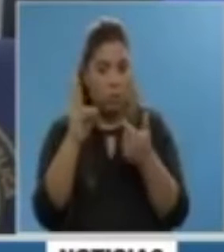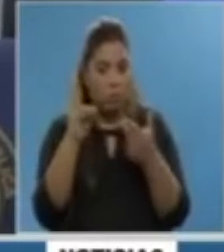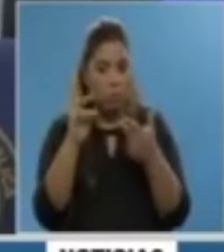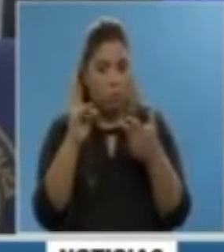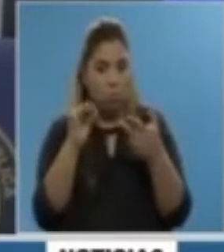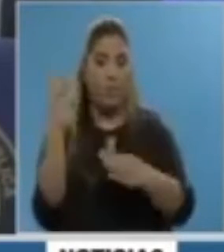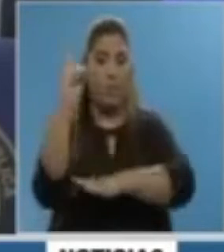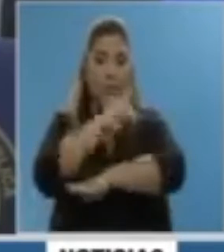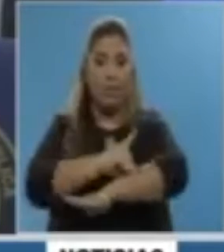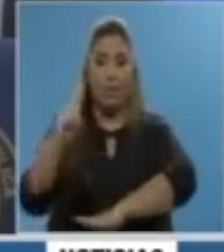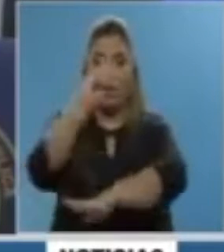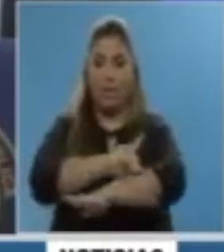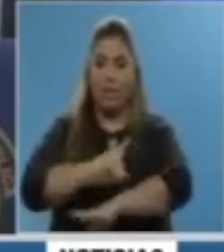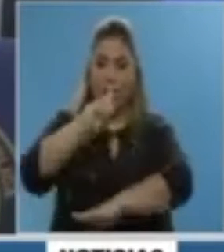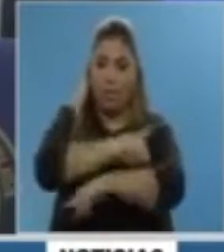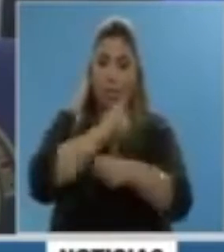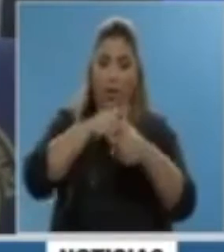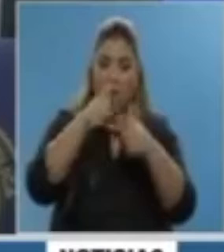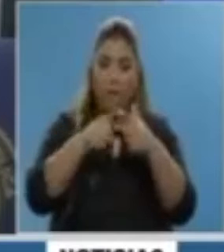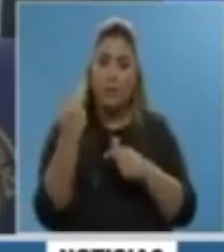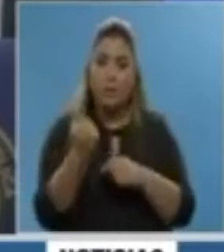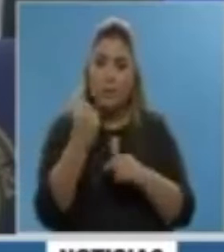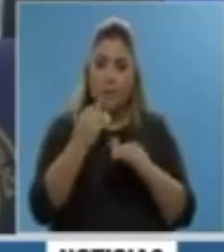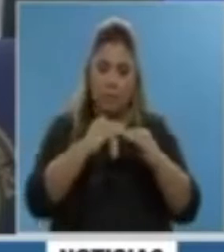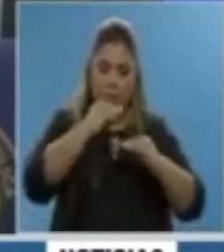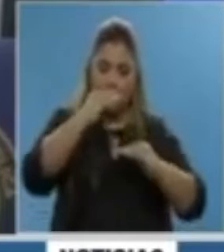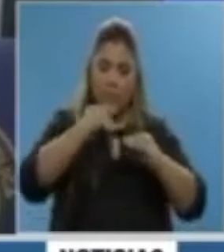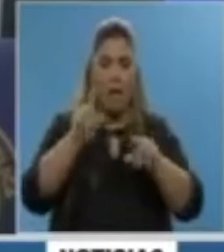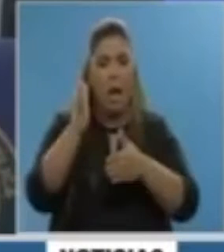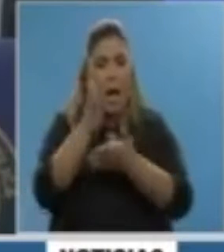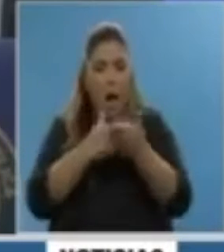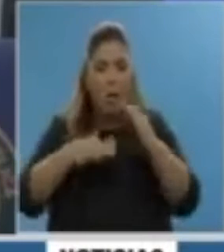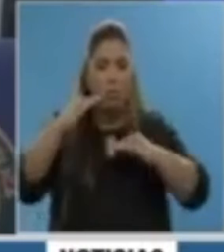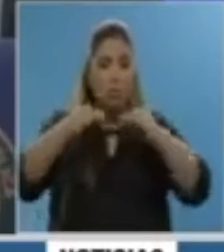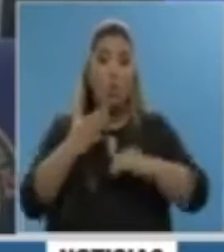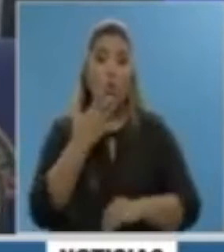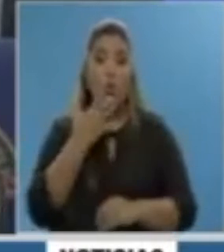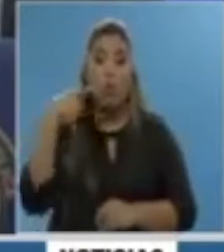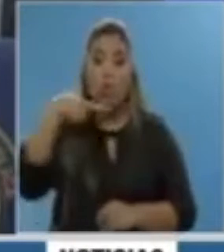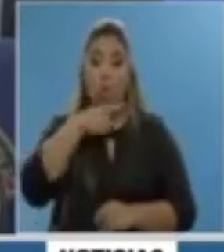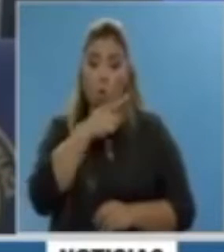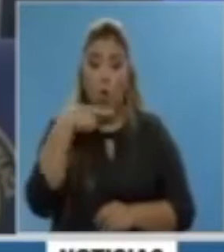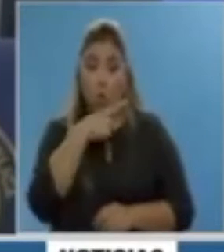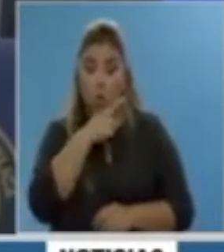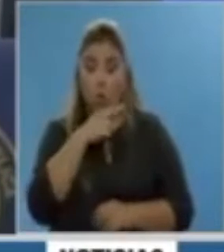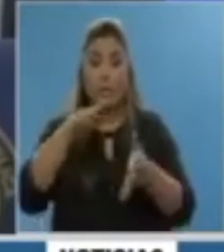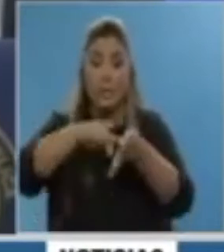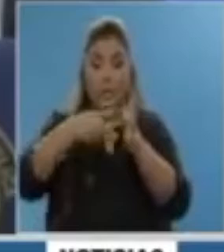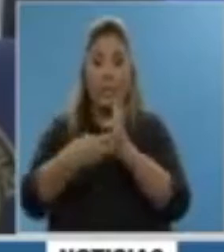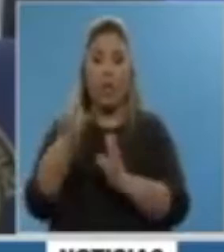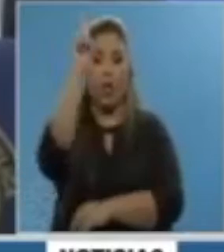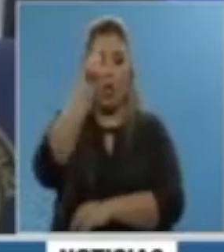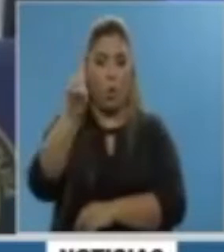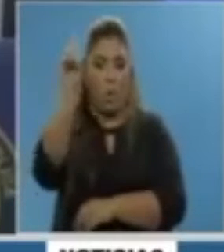lo que observamos en las barras es que obviamente ha existido cierta variabilidad. Las barras rojas, como mencionábamos, corresponden a días domingo,